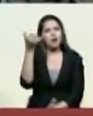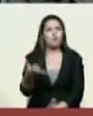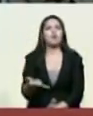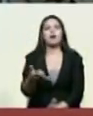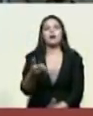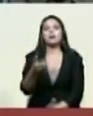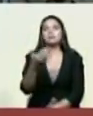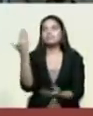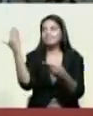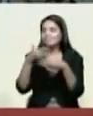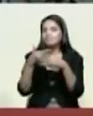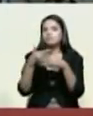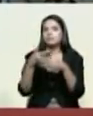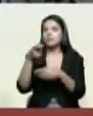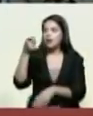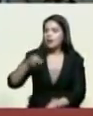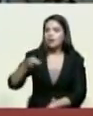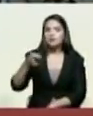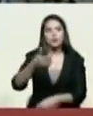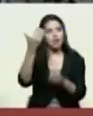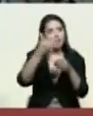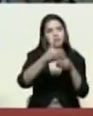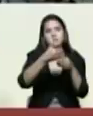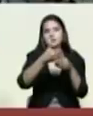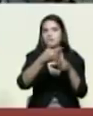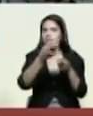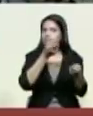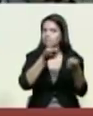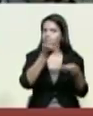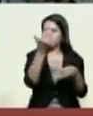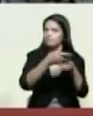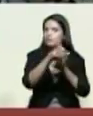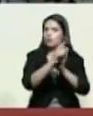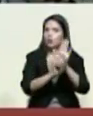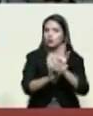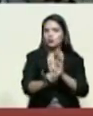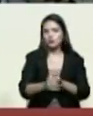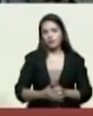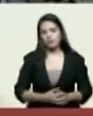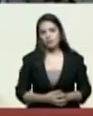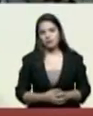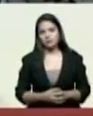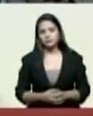a exigirle límites, a que el TCJ le pusiera límites a la Asamblea Nacional Constituyente.